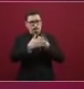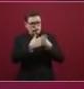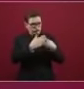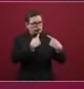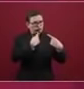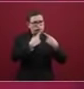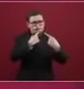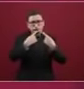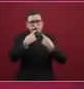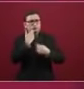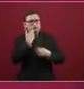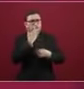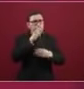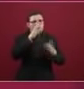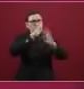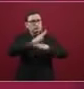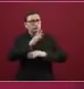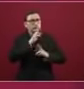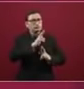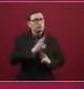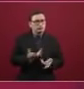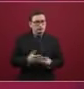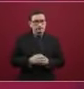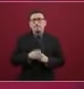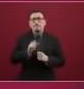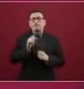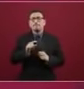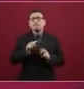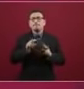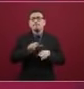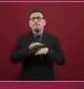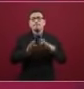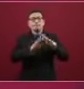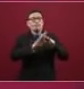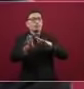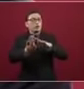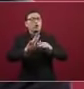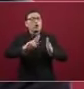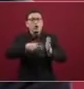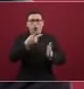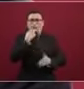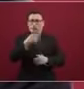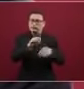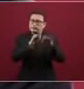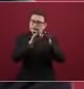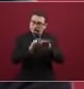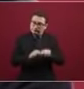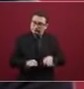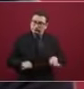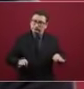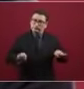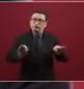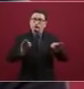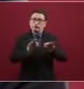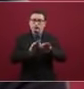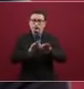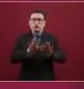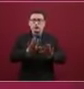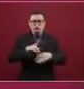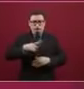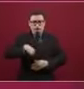la solución. Y en el caso migratorio, repito, porque esto es muy importante, nuestro